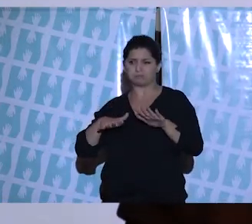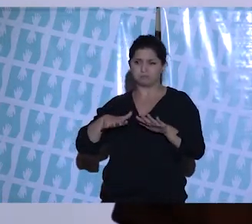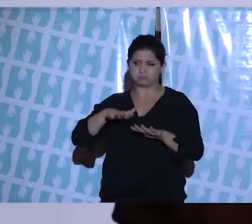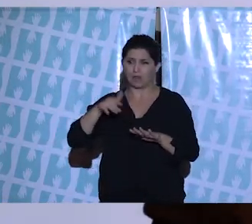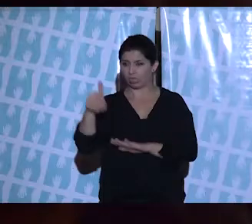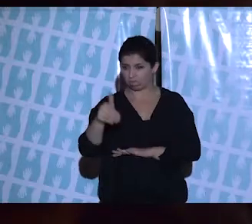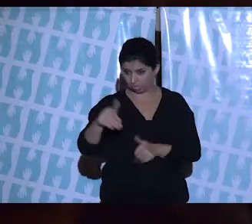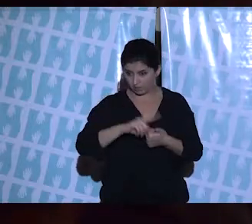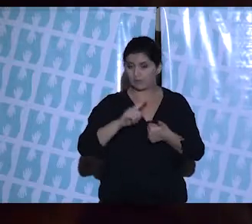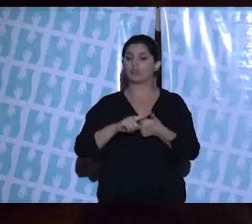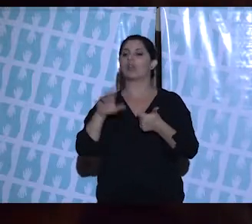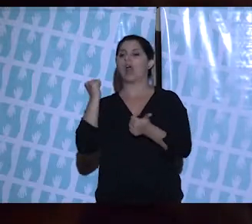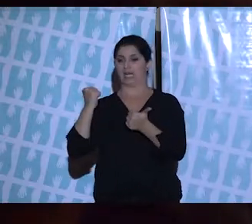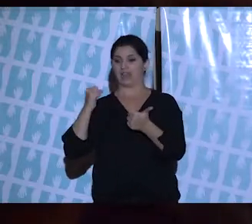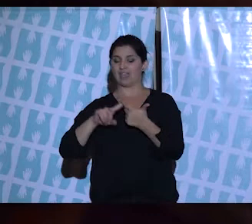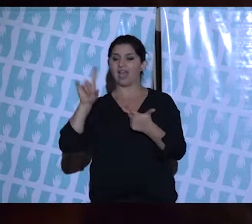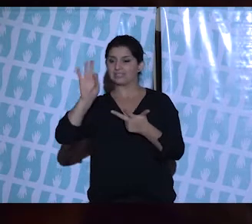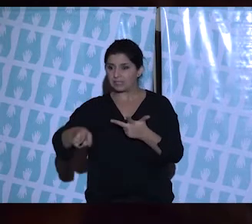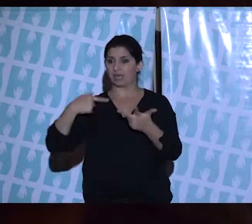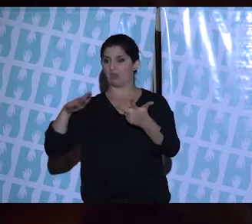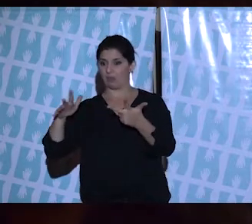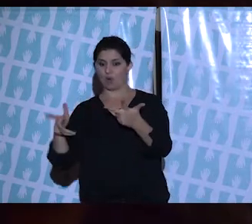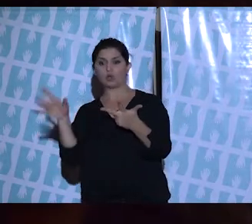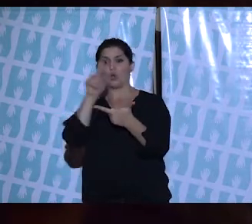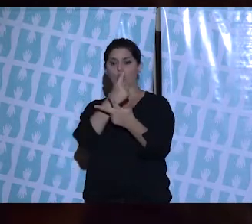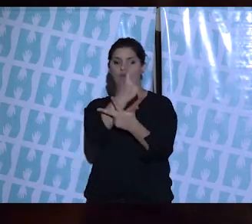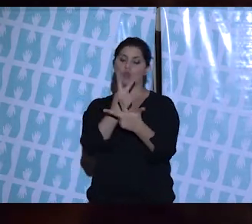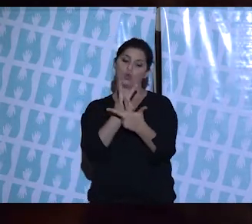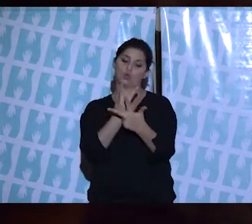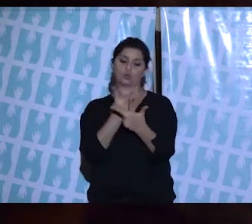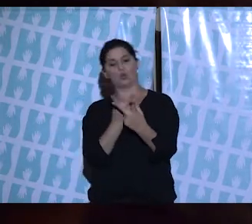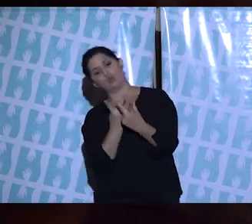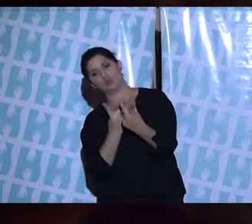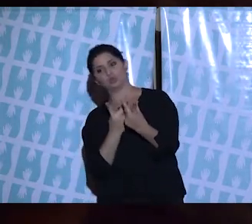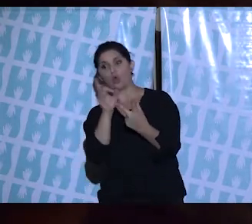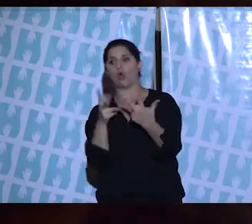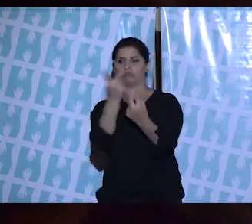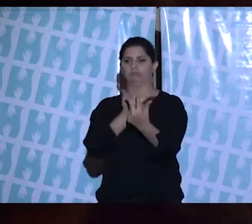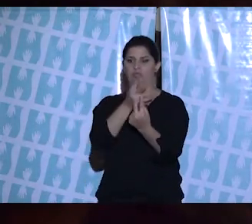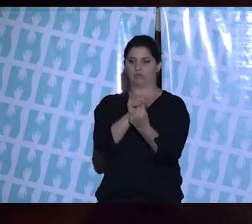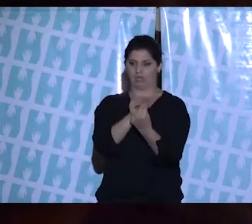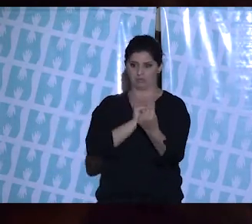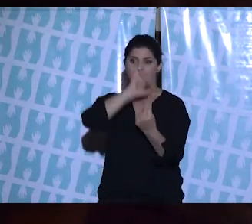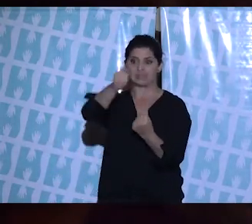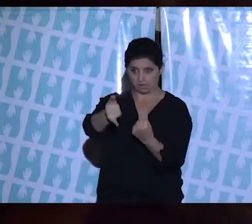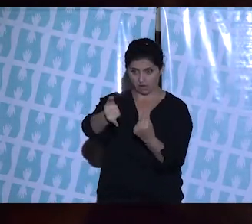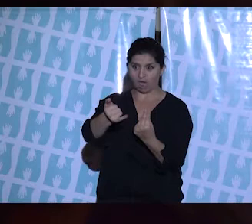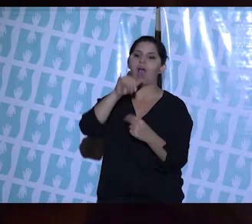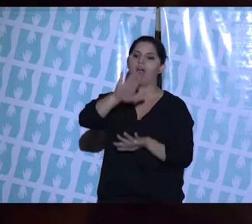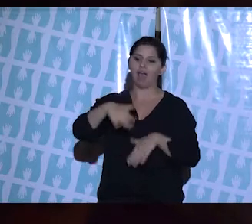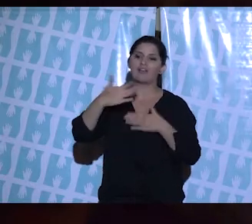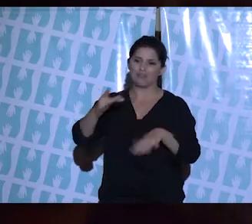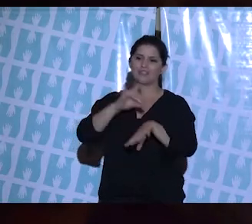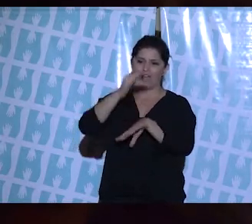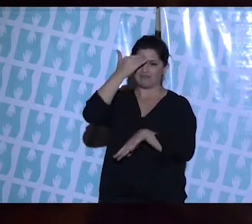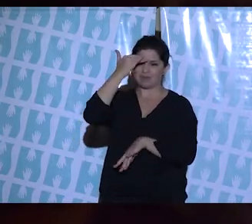o a temblor, o los tres juntos, para que uno diga que la persona tiene síntomas parkinsonianos. O sea